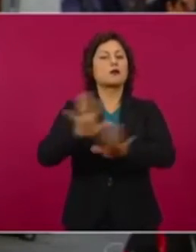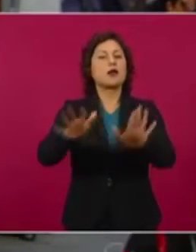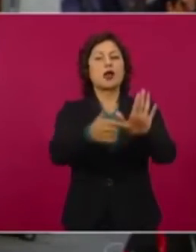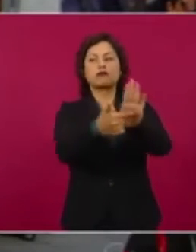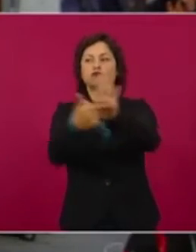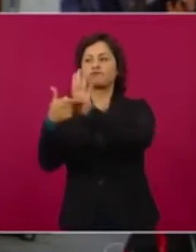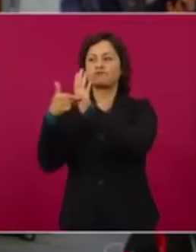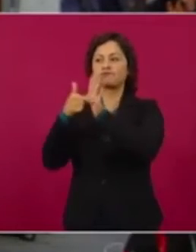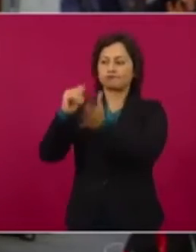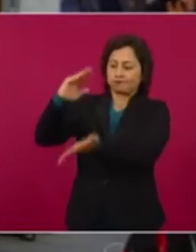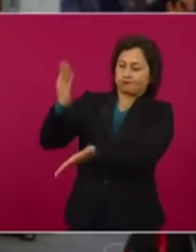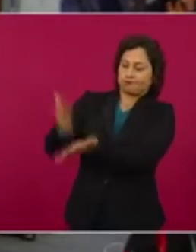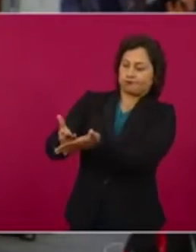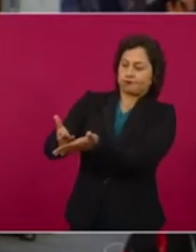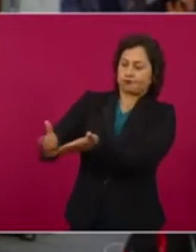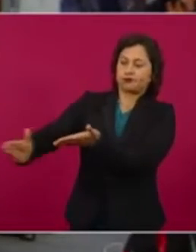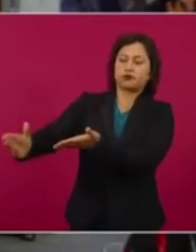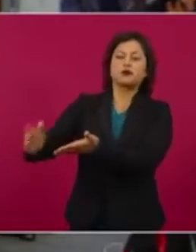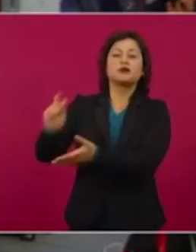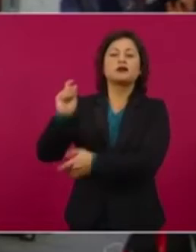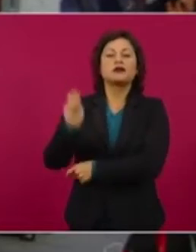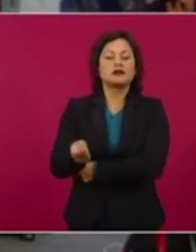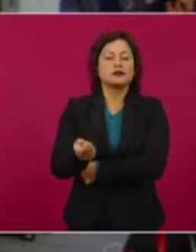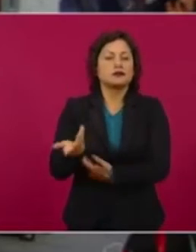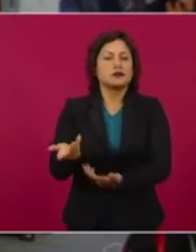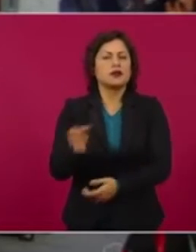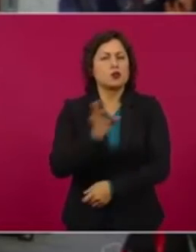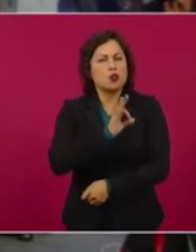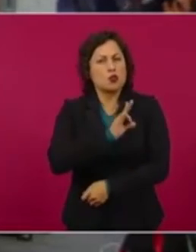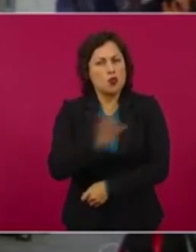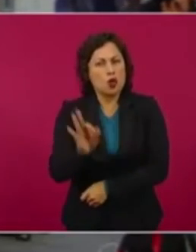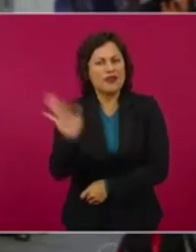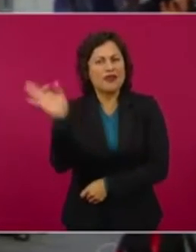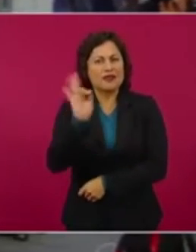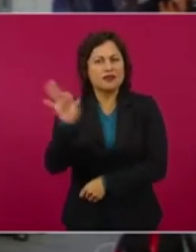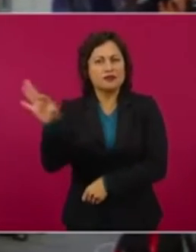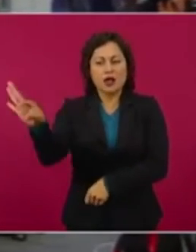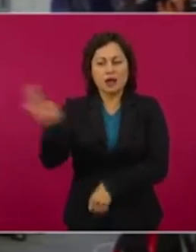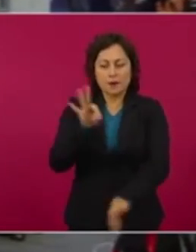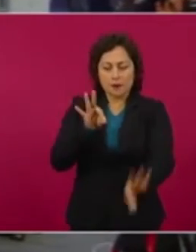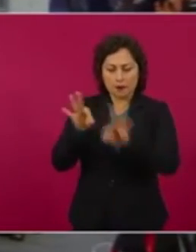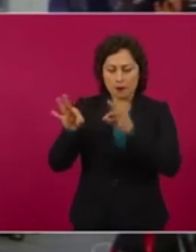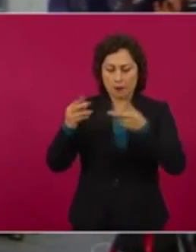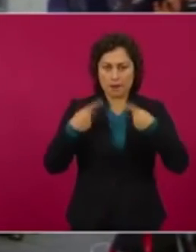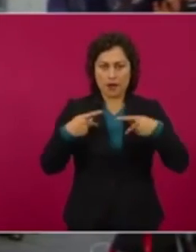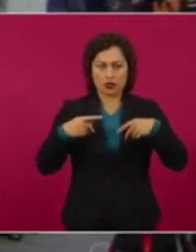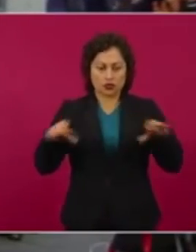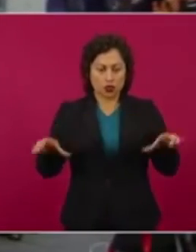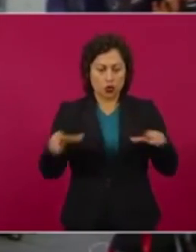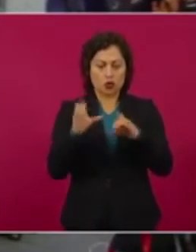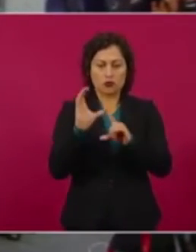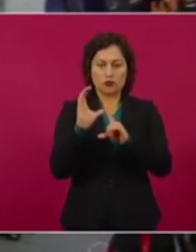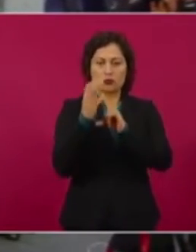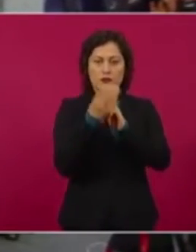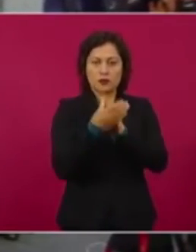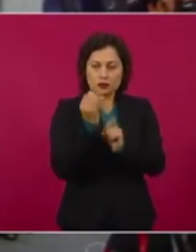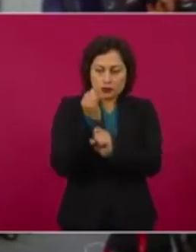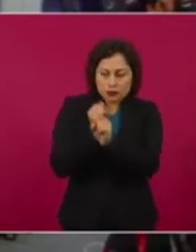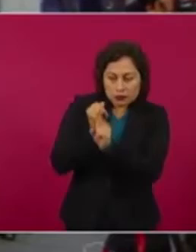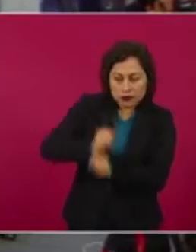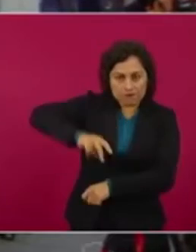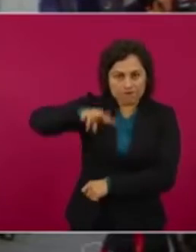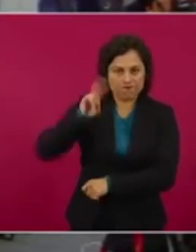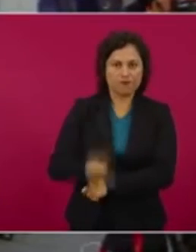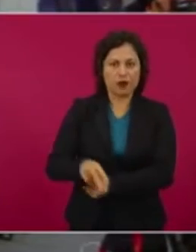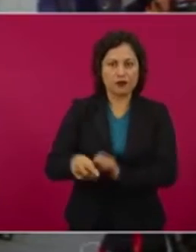pudiera hacer, señor presidente, una comisión de la verdad de qué está, de quién es, cómo fue ahí. Porque